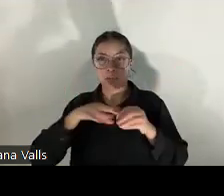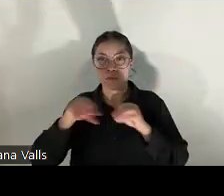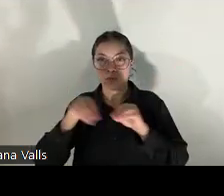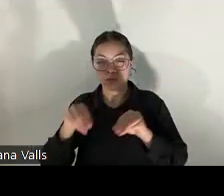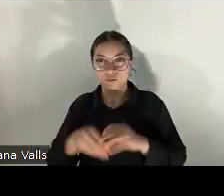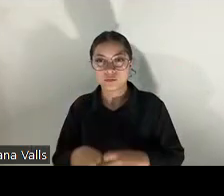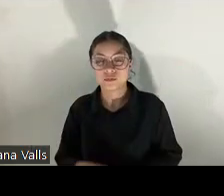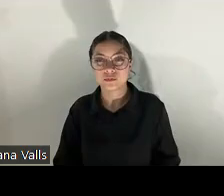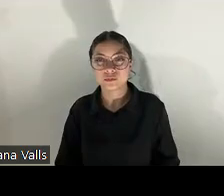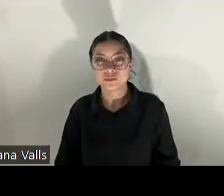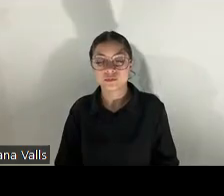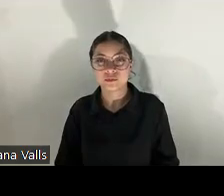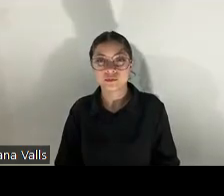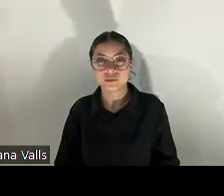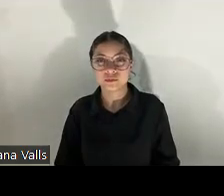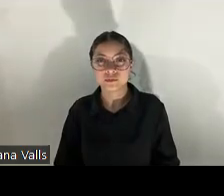y